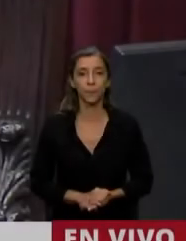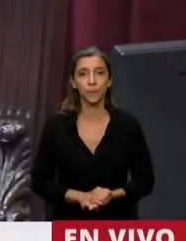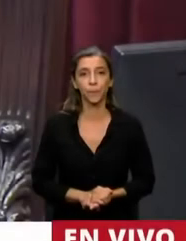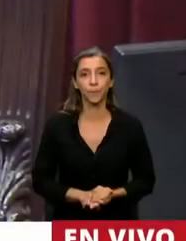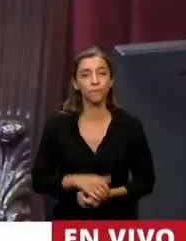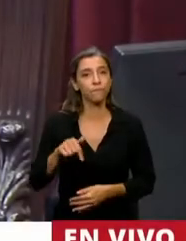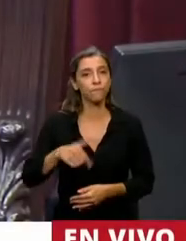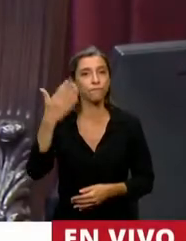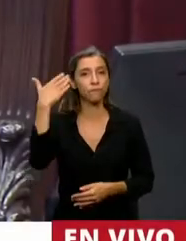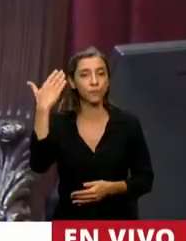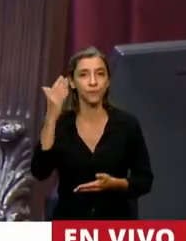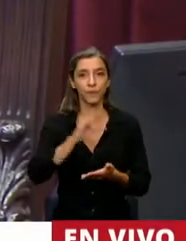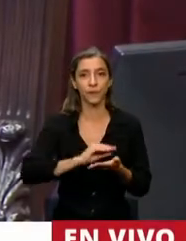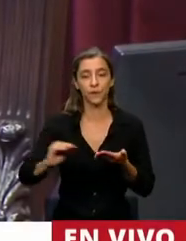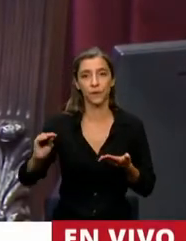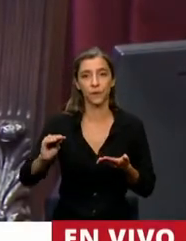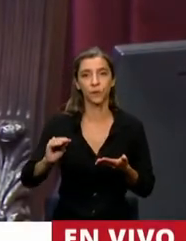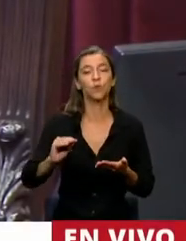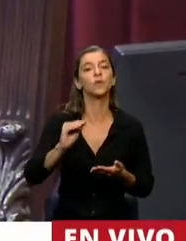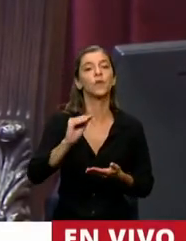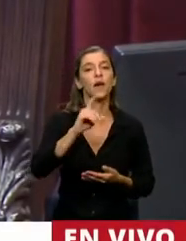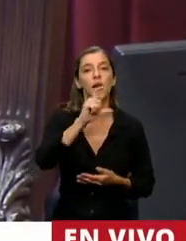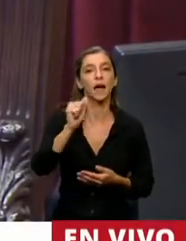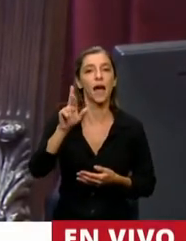Está en uso de la palabra la diputada Ana Carla Carrizo.